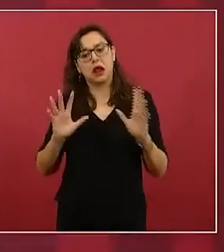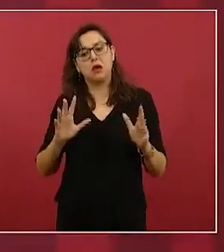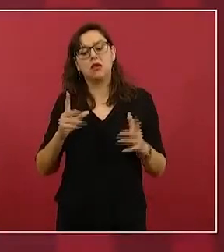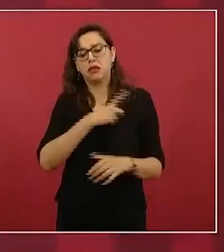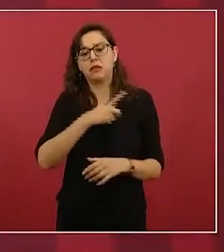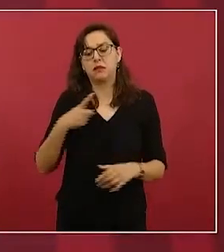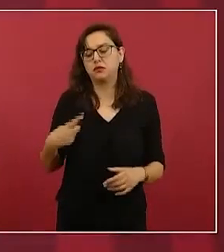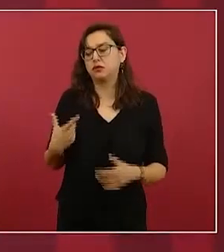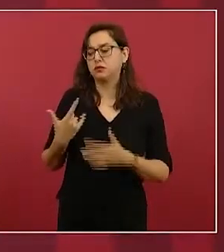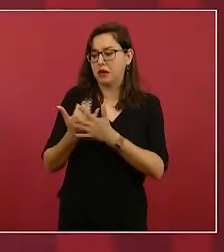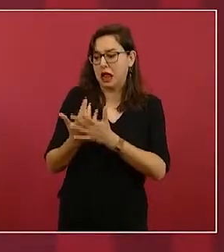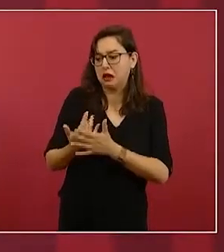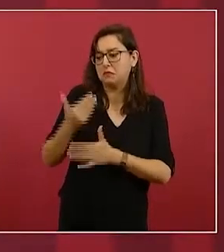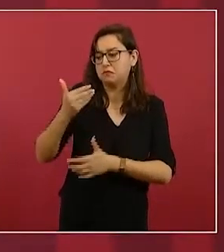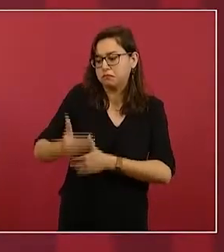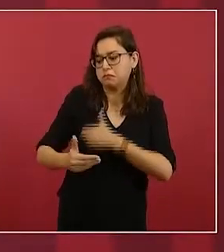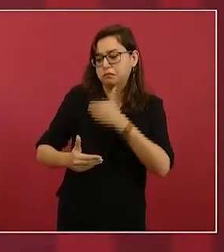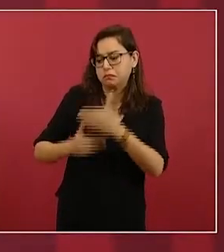porque